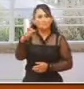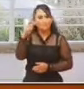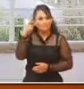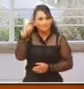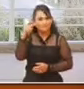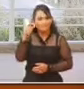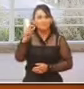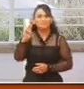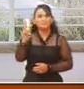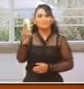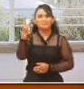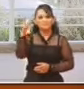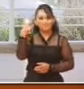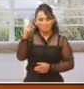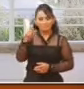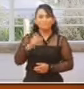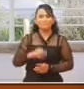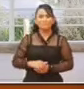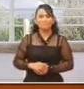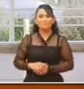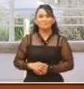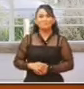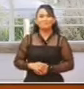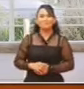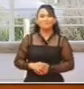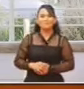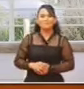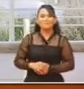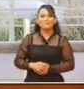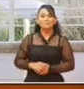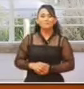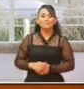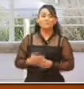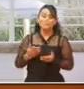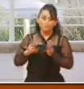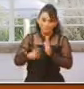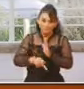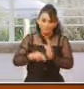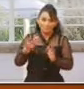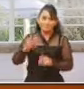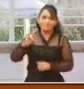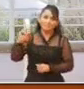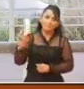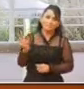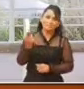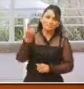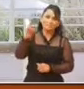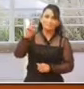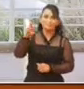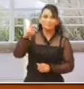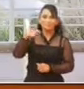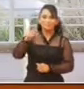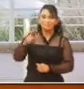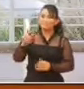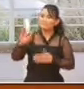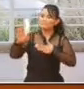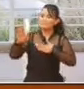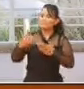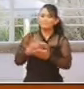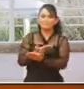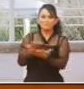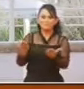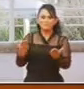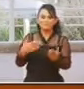Universidad Autónoma de Querétaro. Una vez más, la UAC demuestra su compromiso con la población,